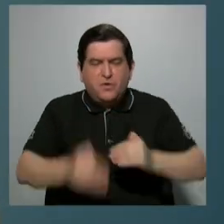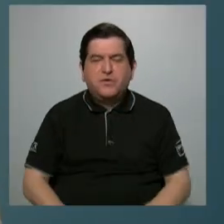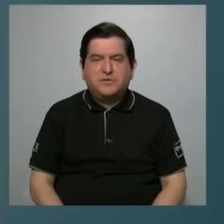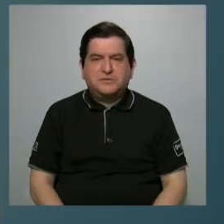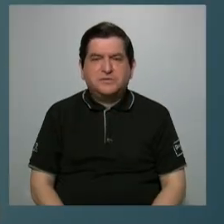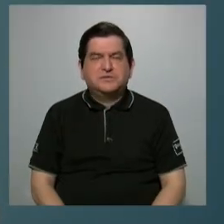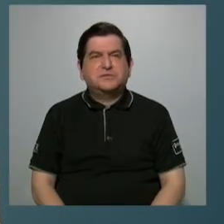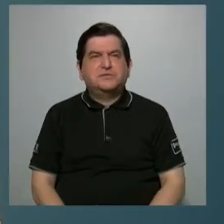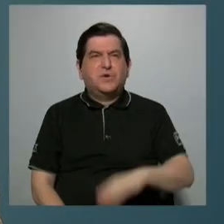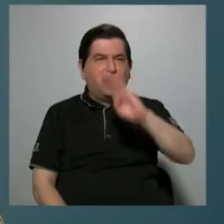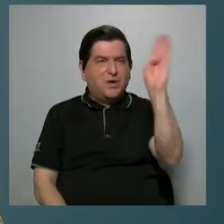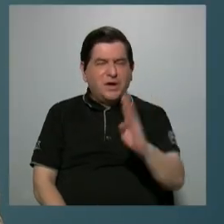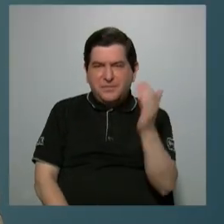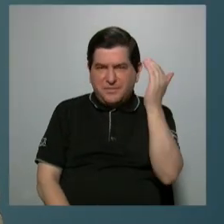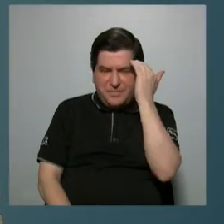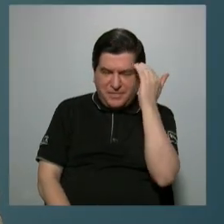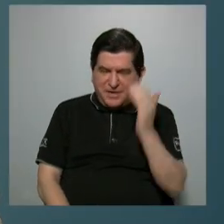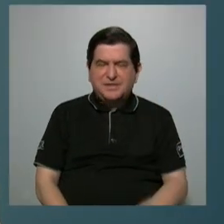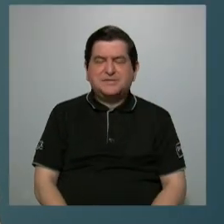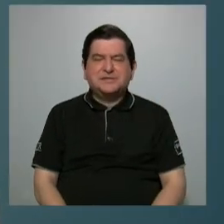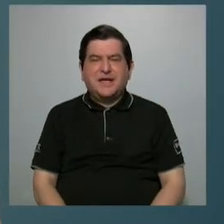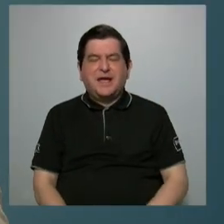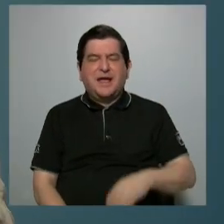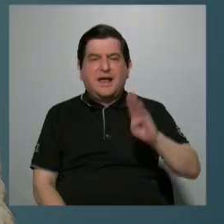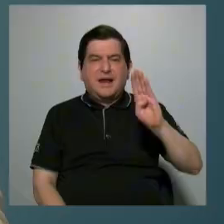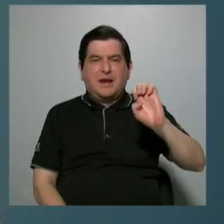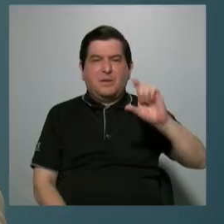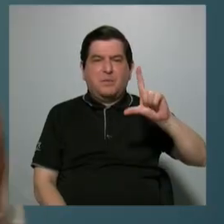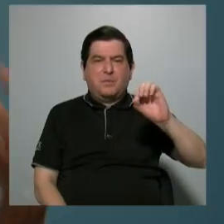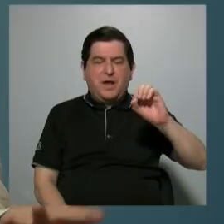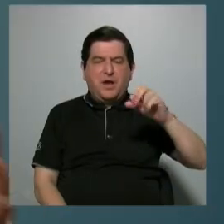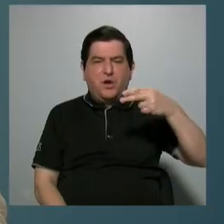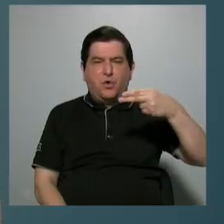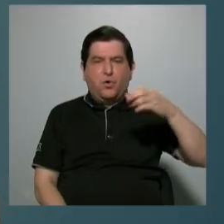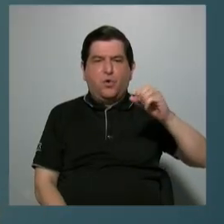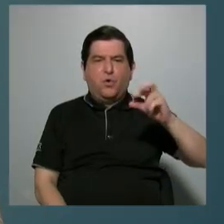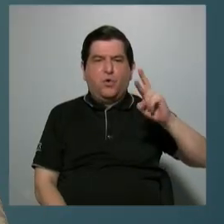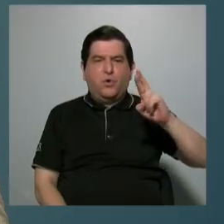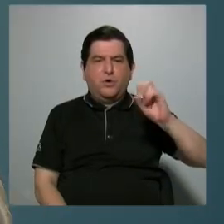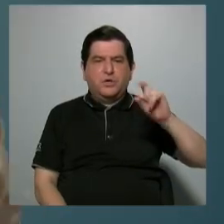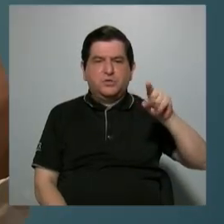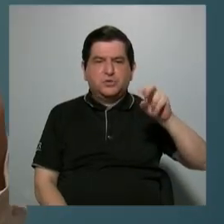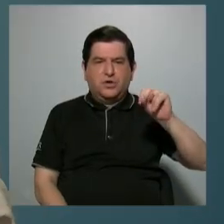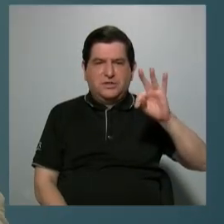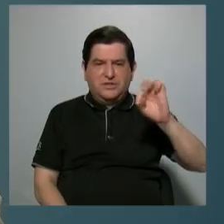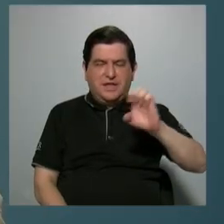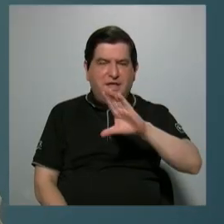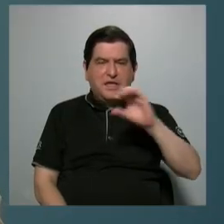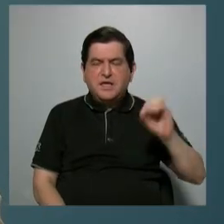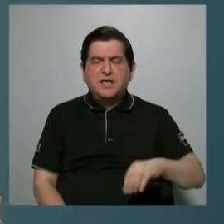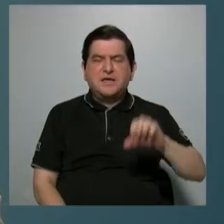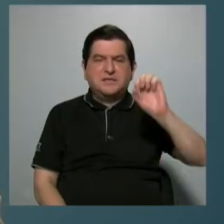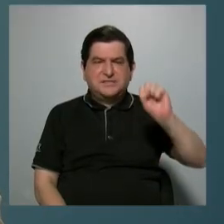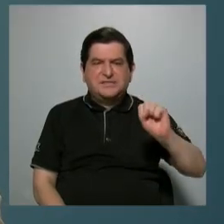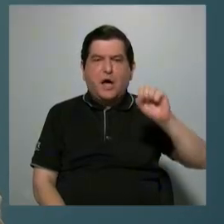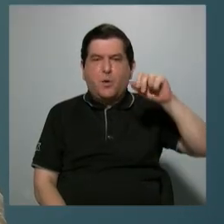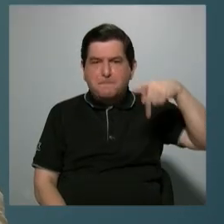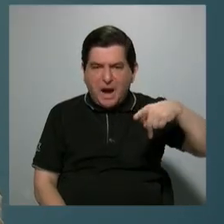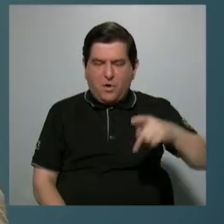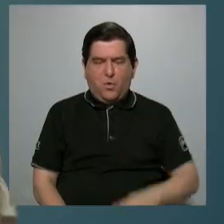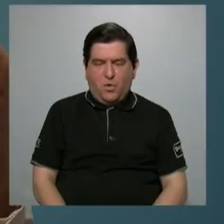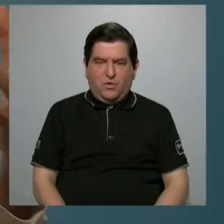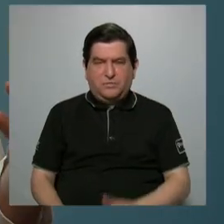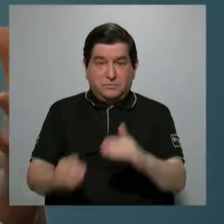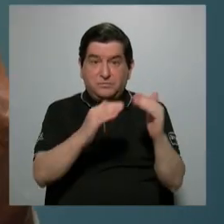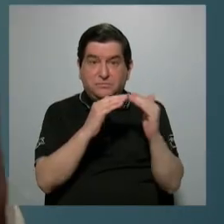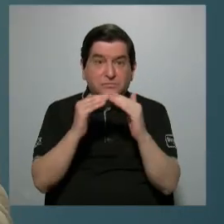Brasil conocimos con detalle la experiencia en Belo Horizonte, pero también conversamos sobre Sao Paulo, que es posiblemente